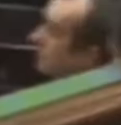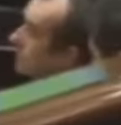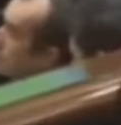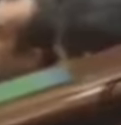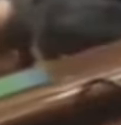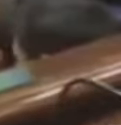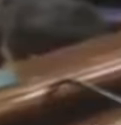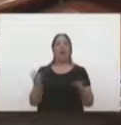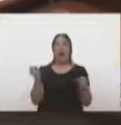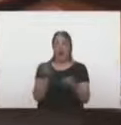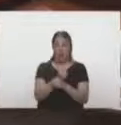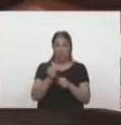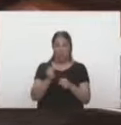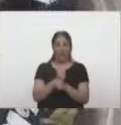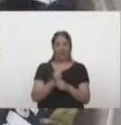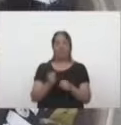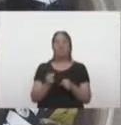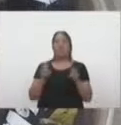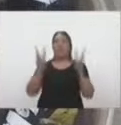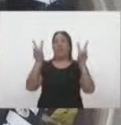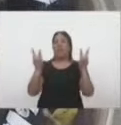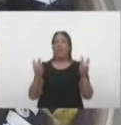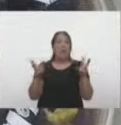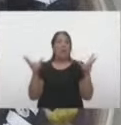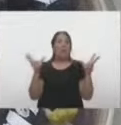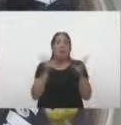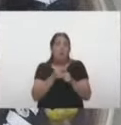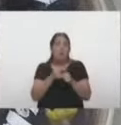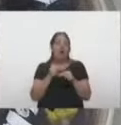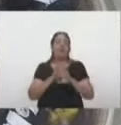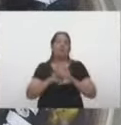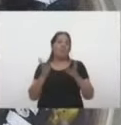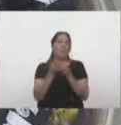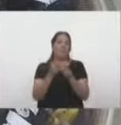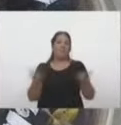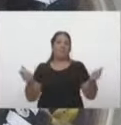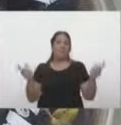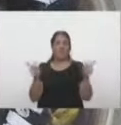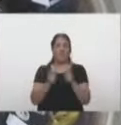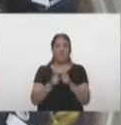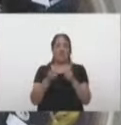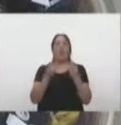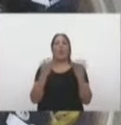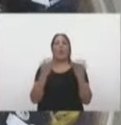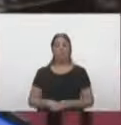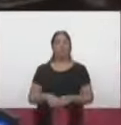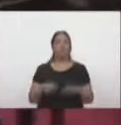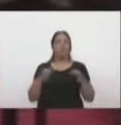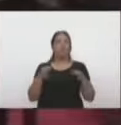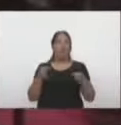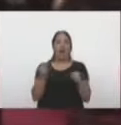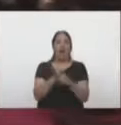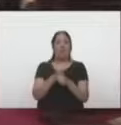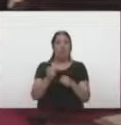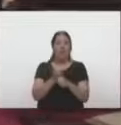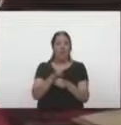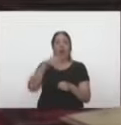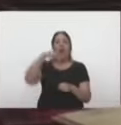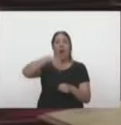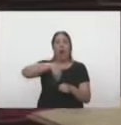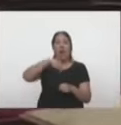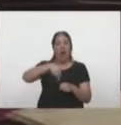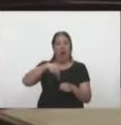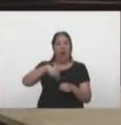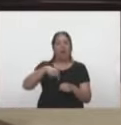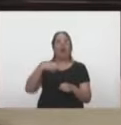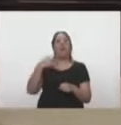momento. Y agradezco porque después a mí se me puso en muchas de las fotos diciendo que yo avalaba eso sin haberme hecho consulta previa,